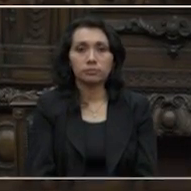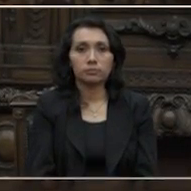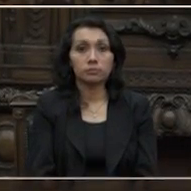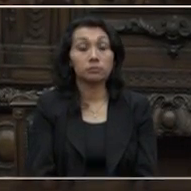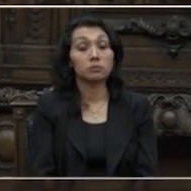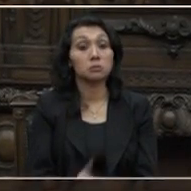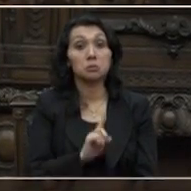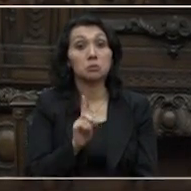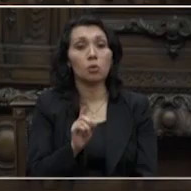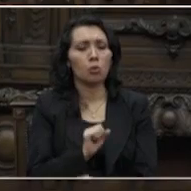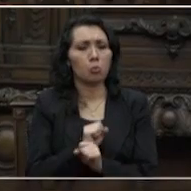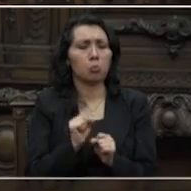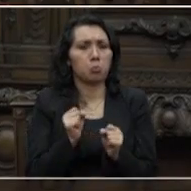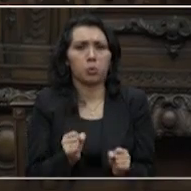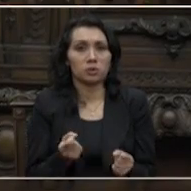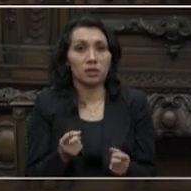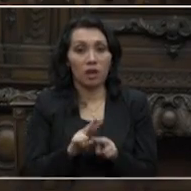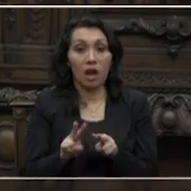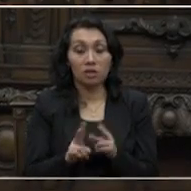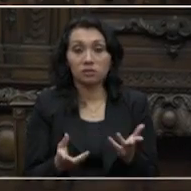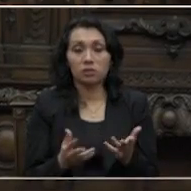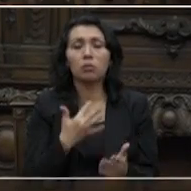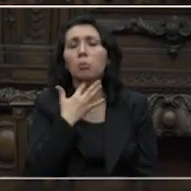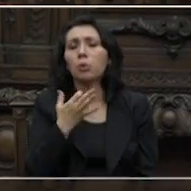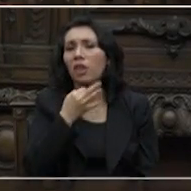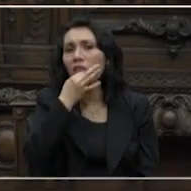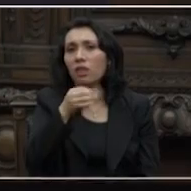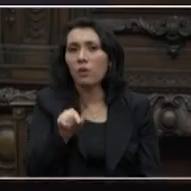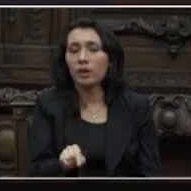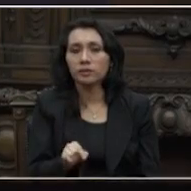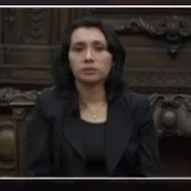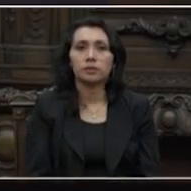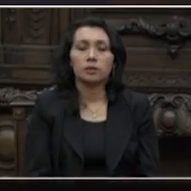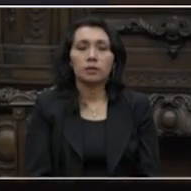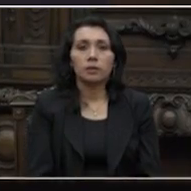O sea, si no, no hubiera sido posible hacerlo. ¿Por qué digo esto?